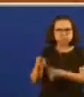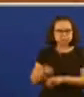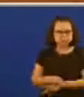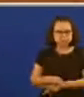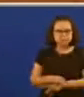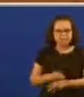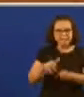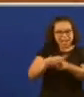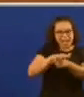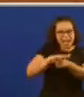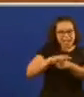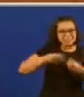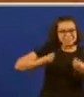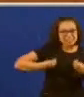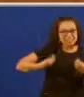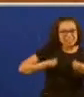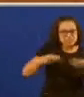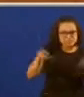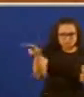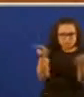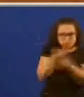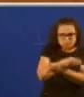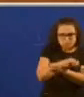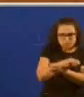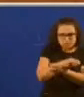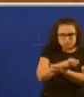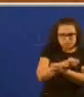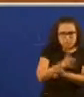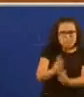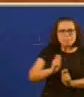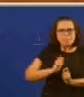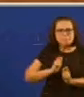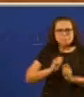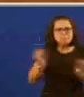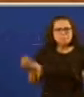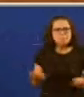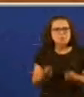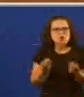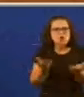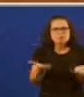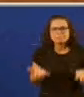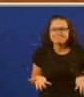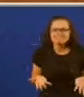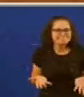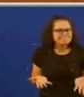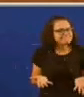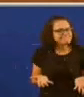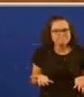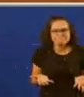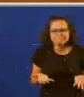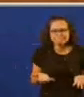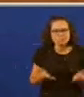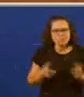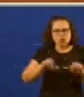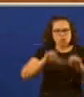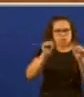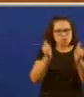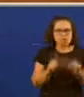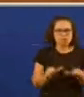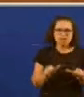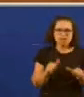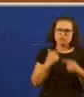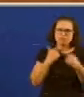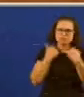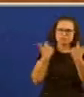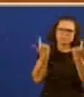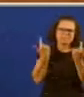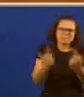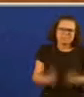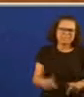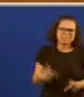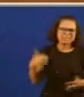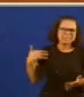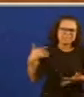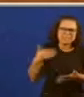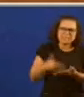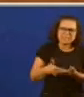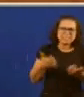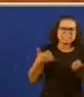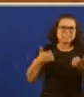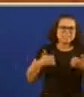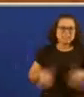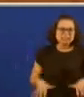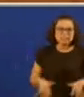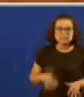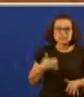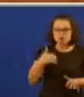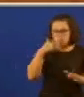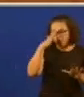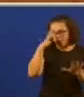desas áreas sanitarias non hai ninguna mellora. hai un modelo que realmente se ha fracasou e creo que o lógico sería que